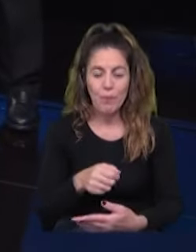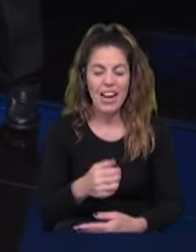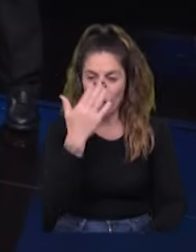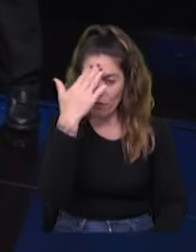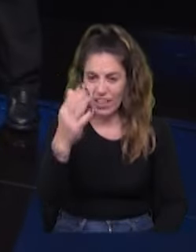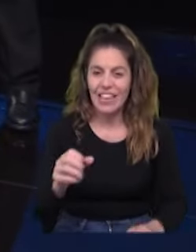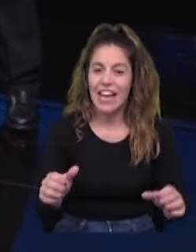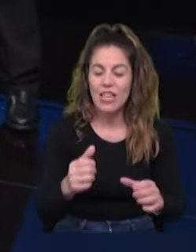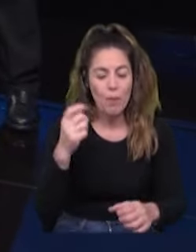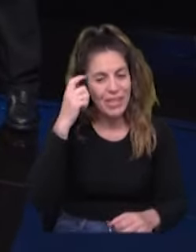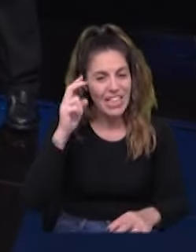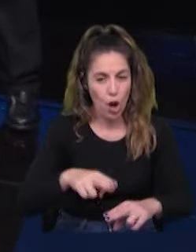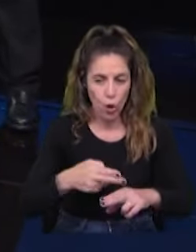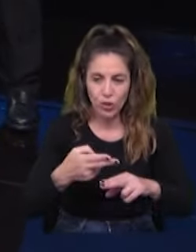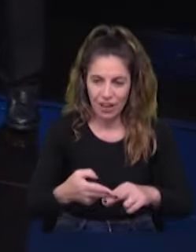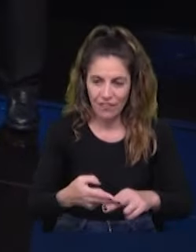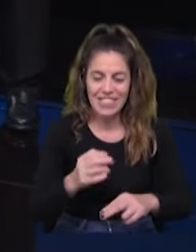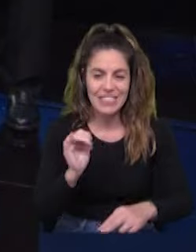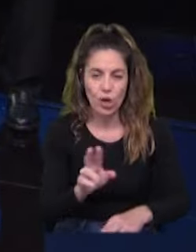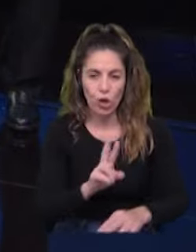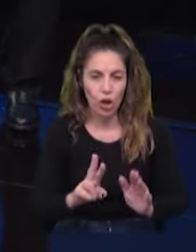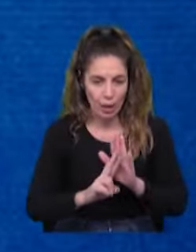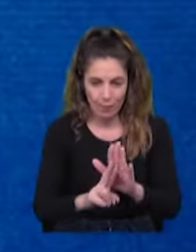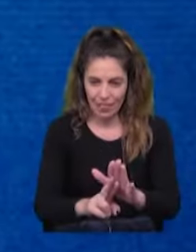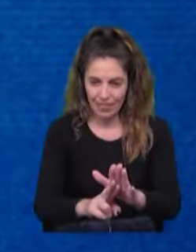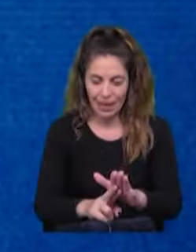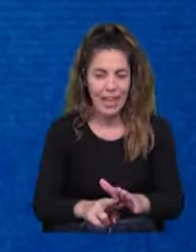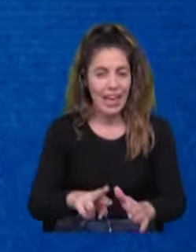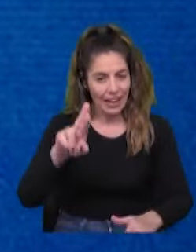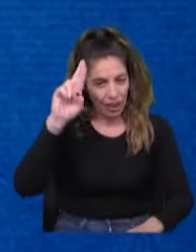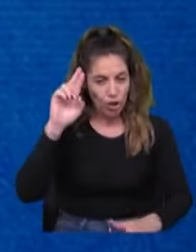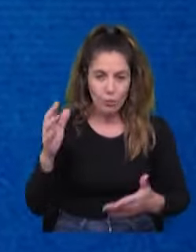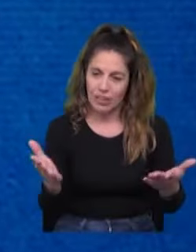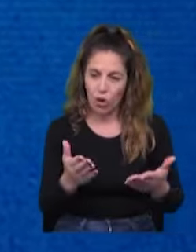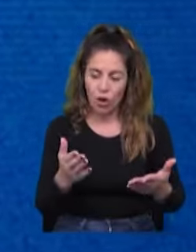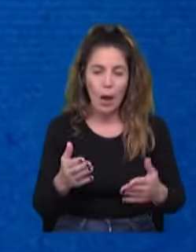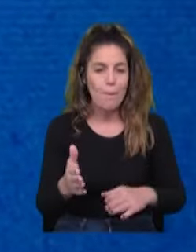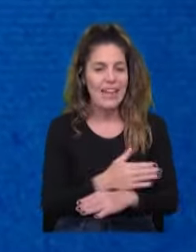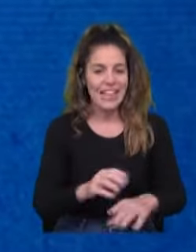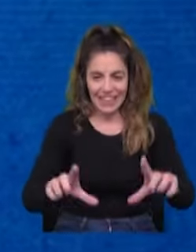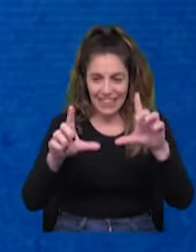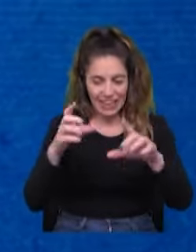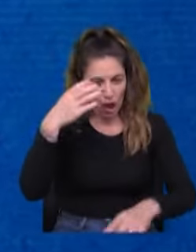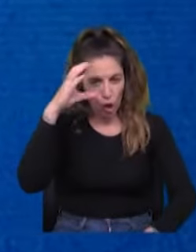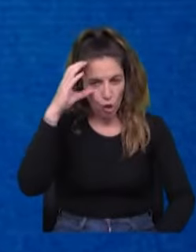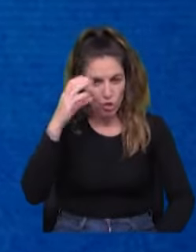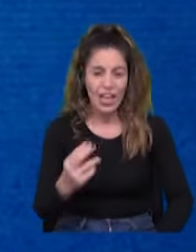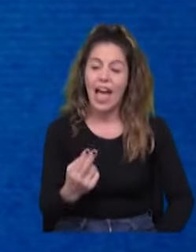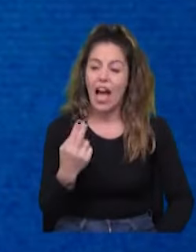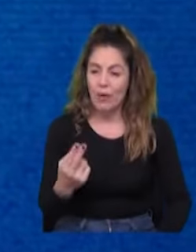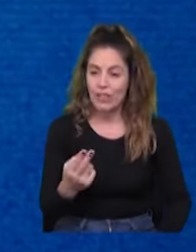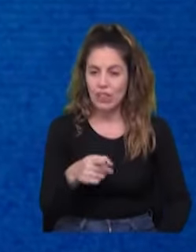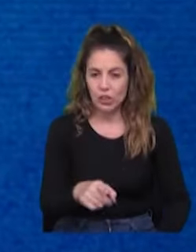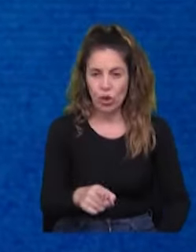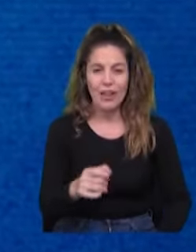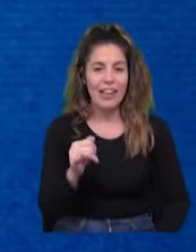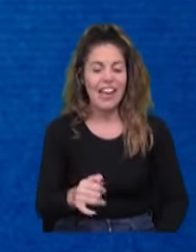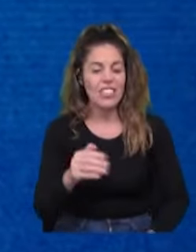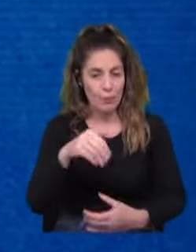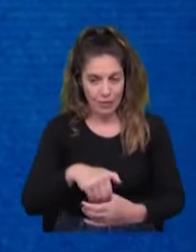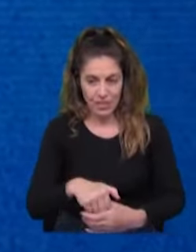amplio hacerle pensar nuevamente Si va a respaldar o no recordemos que hasta ahora solo la precandidata Carolina cose habilitó para que haya